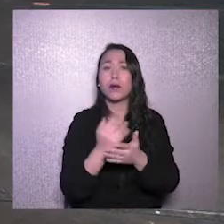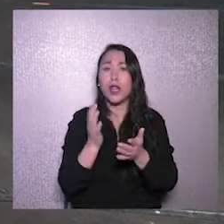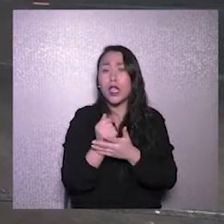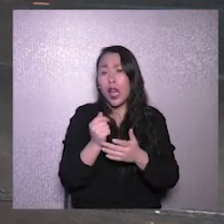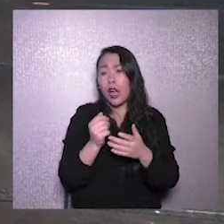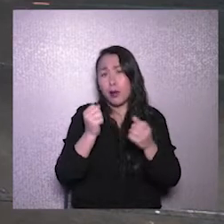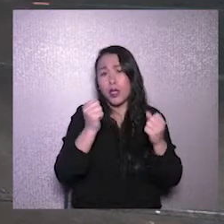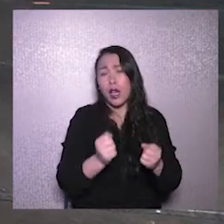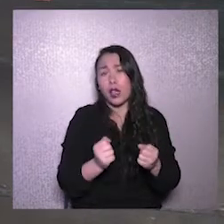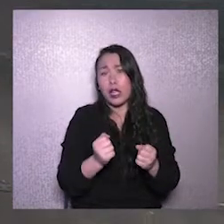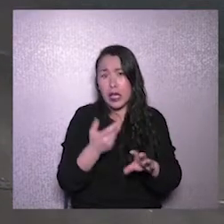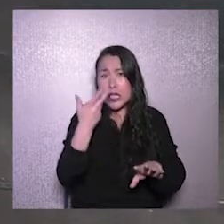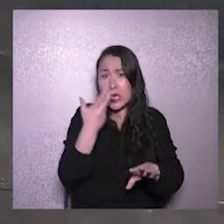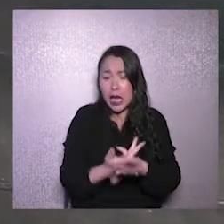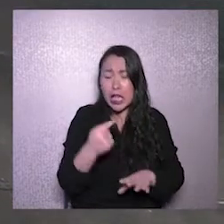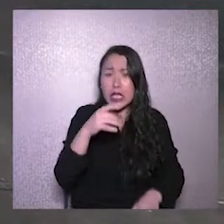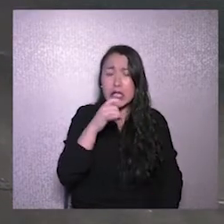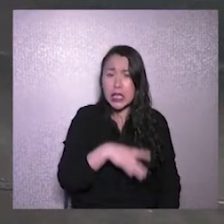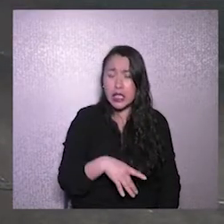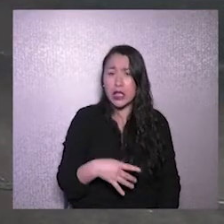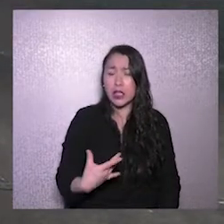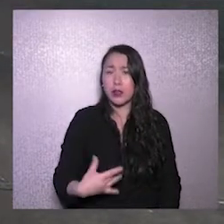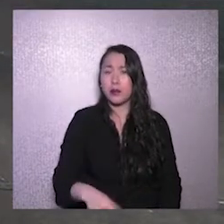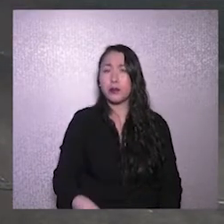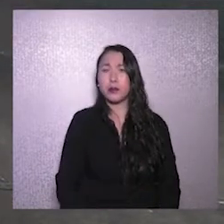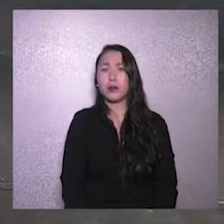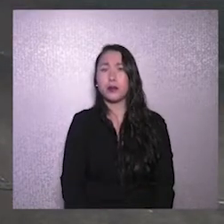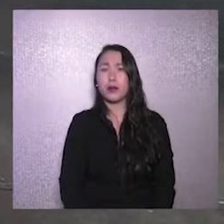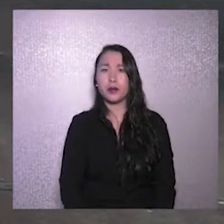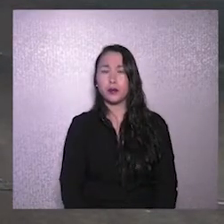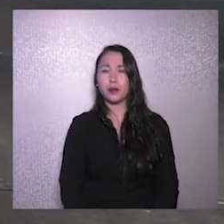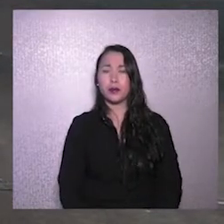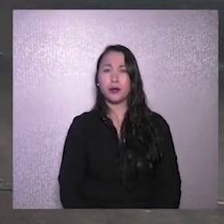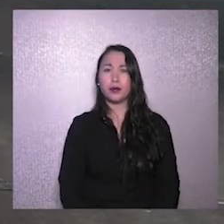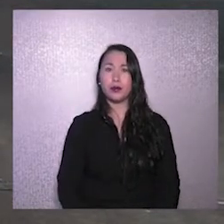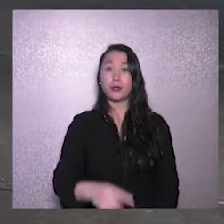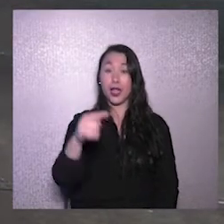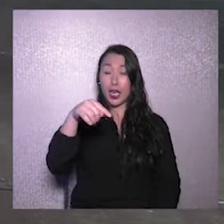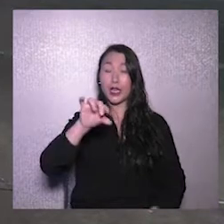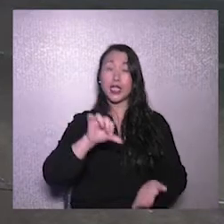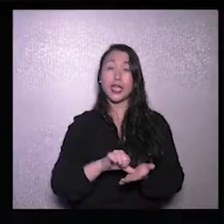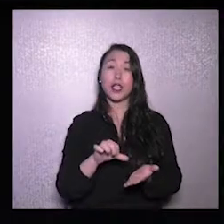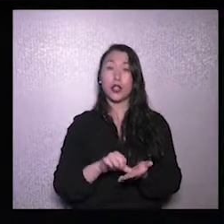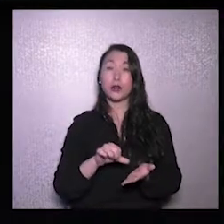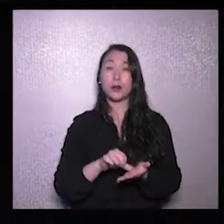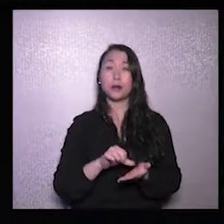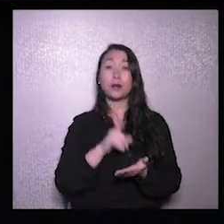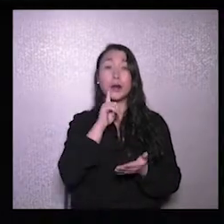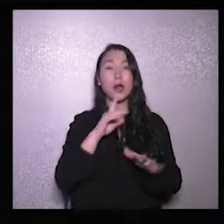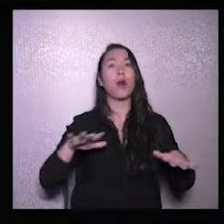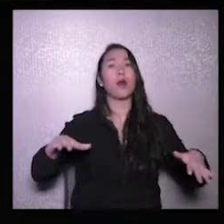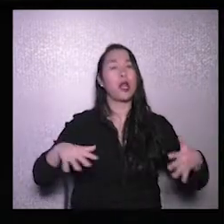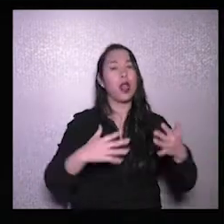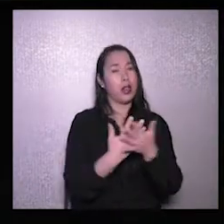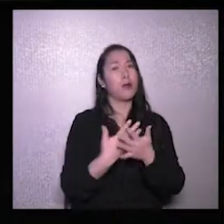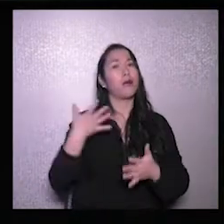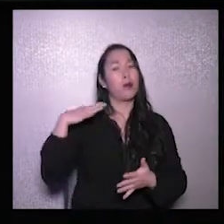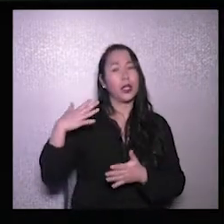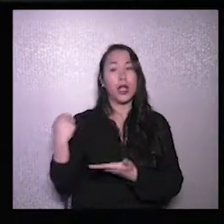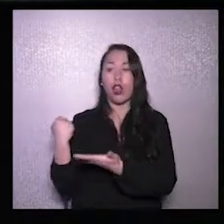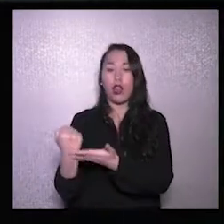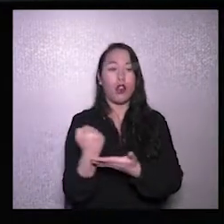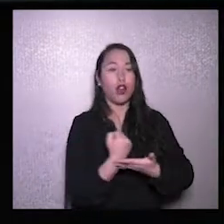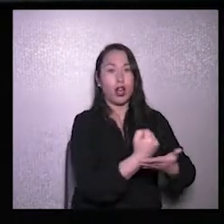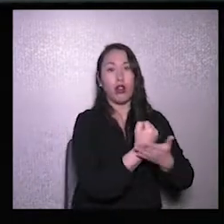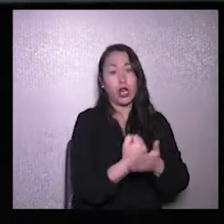mencionar, ¿no es cierto?, que existen hoy día instaladas en nuestro país. Este centro tiene una red importante de colaboradores